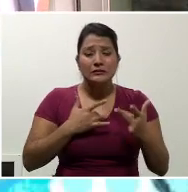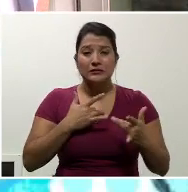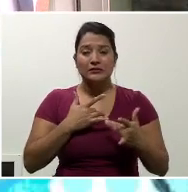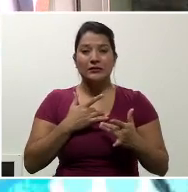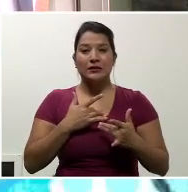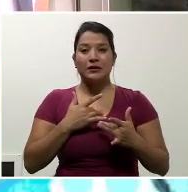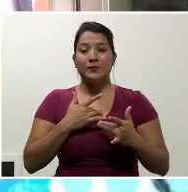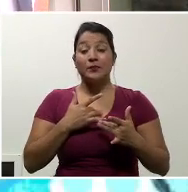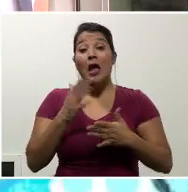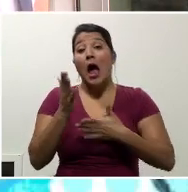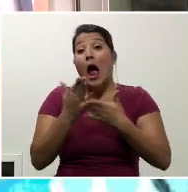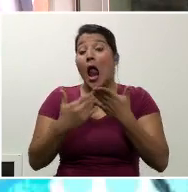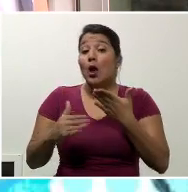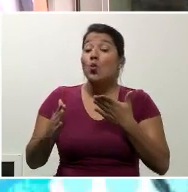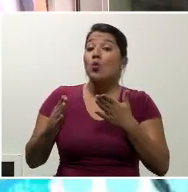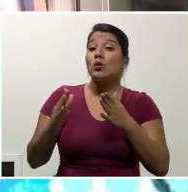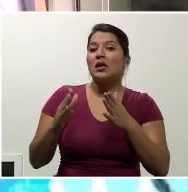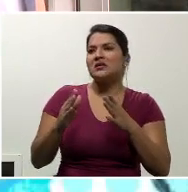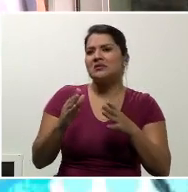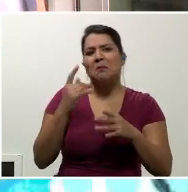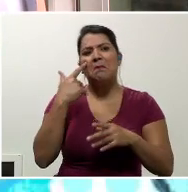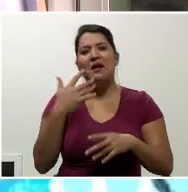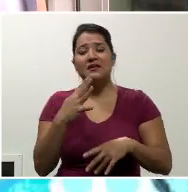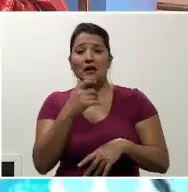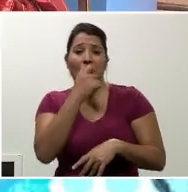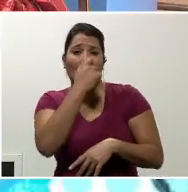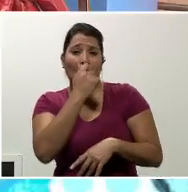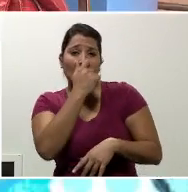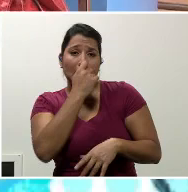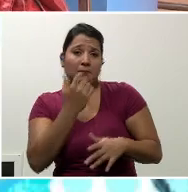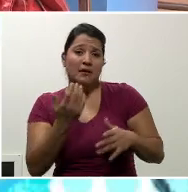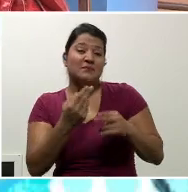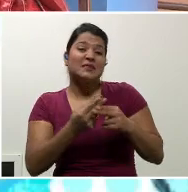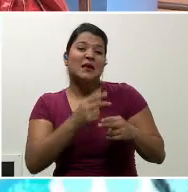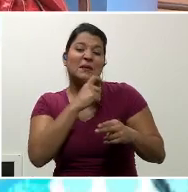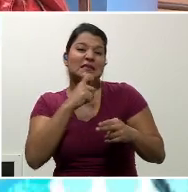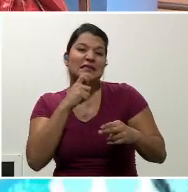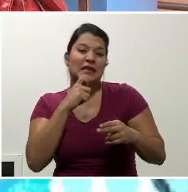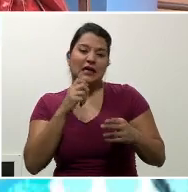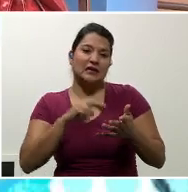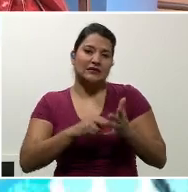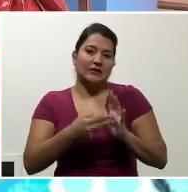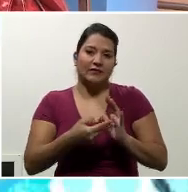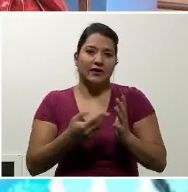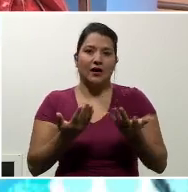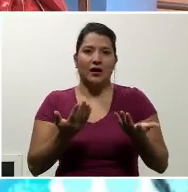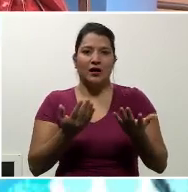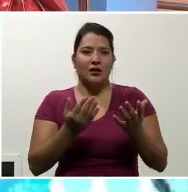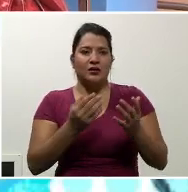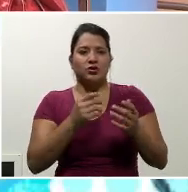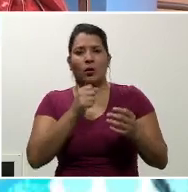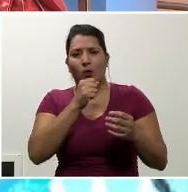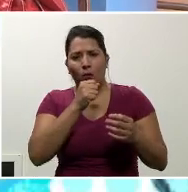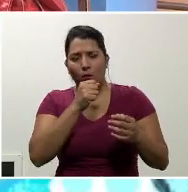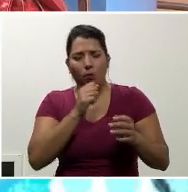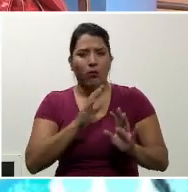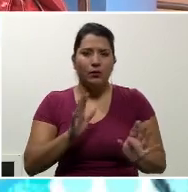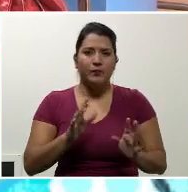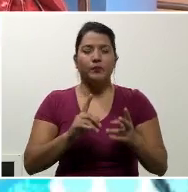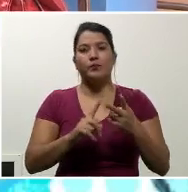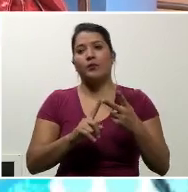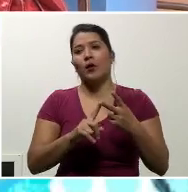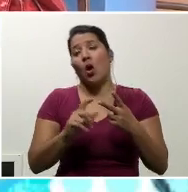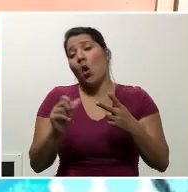sintomáticas. Algunas se manifestaron como una gripe seca, algunos se manifestaron con un poco de tos, otros tuvieron el